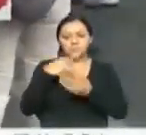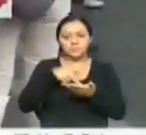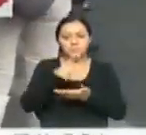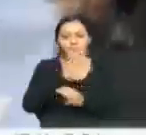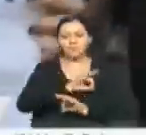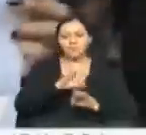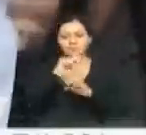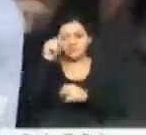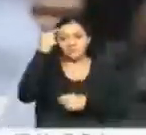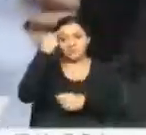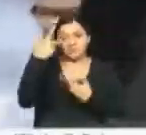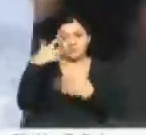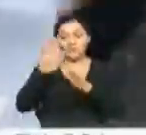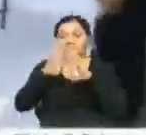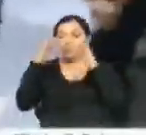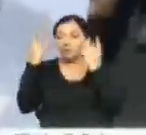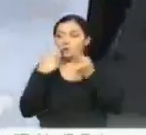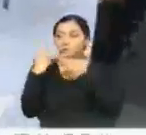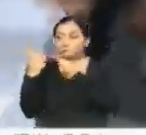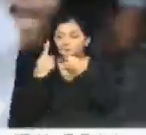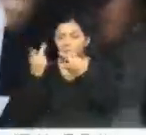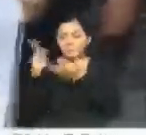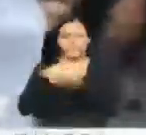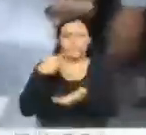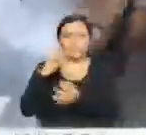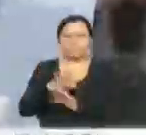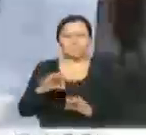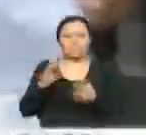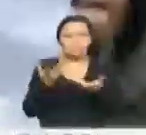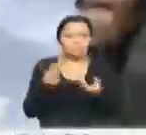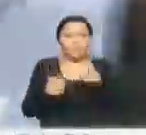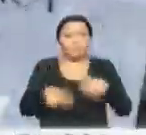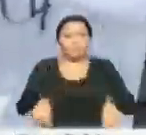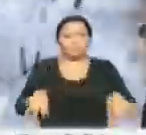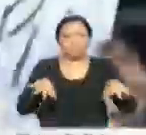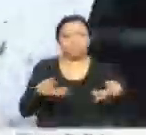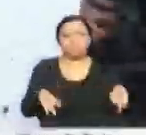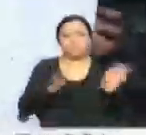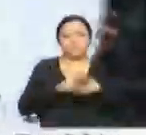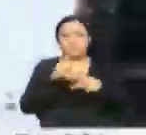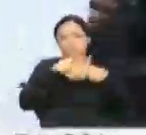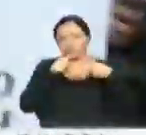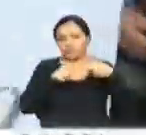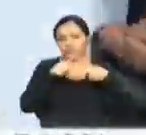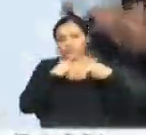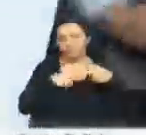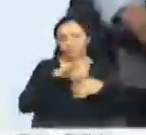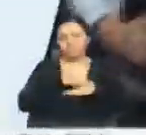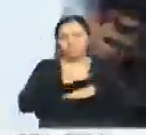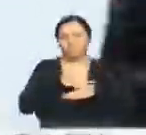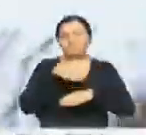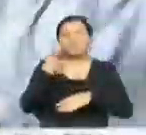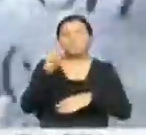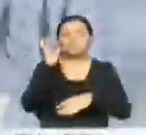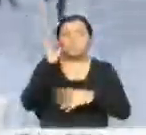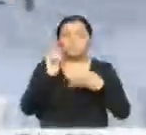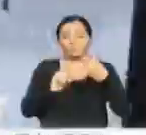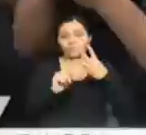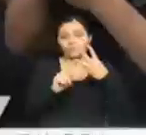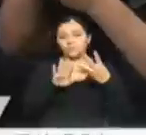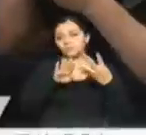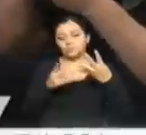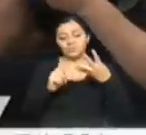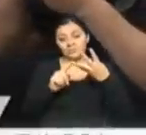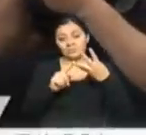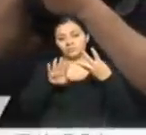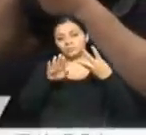por servicios prestados a entidades gubernamentales. Breach se convirtió en la tercera de cuatro periodistas asesinados en el país en marzo,